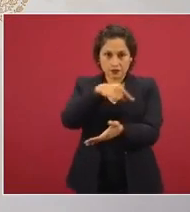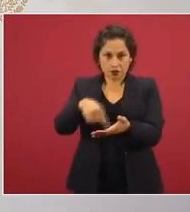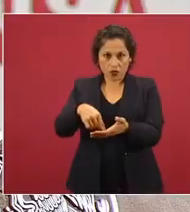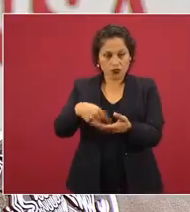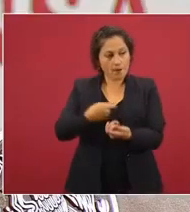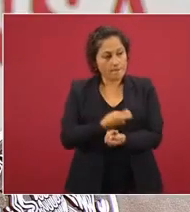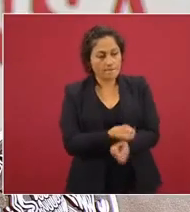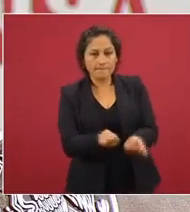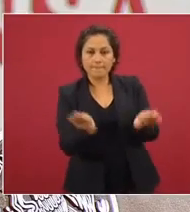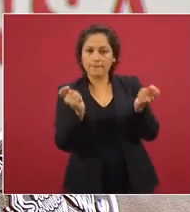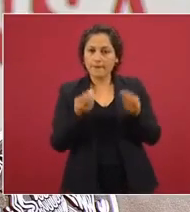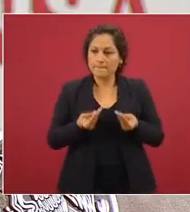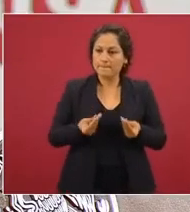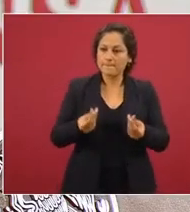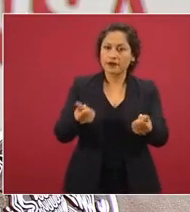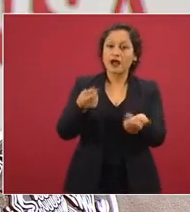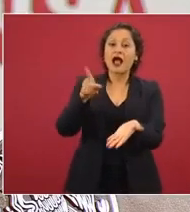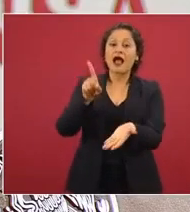en el Congreso